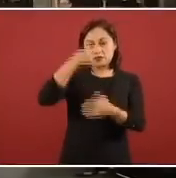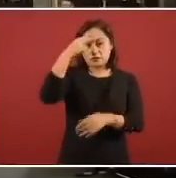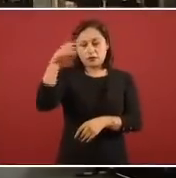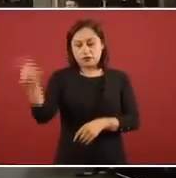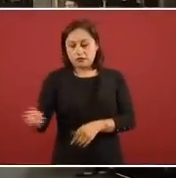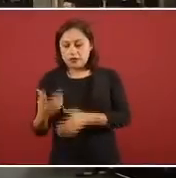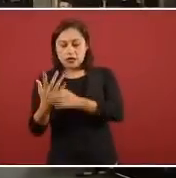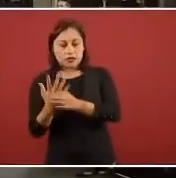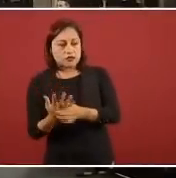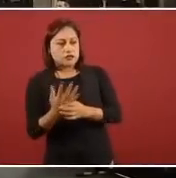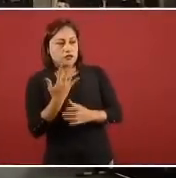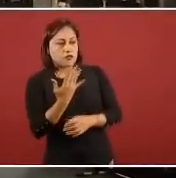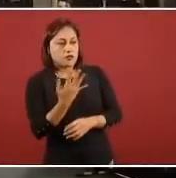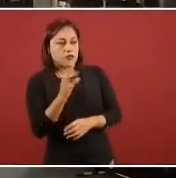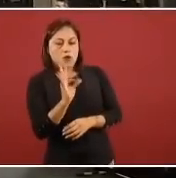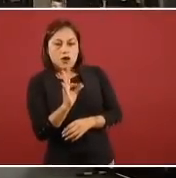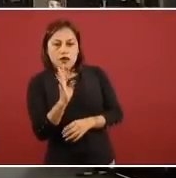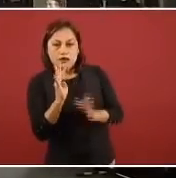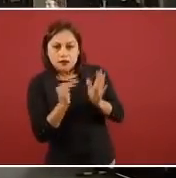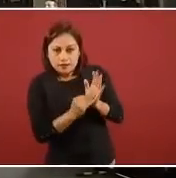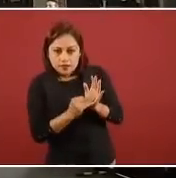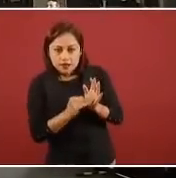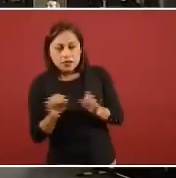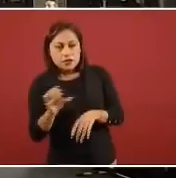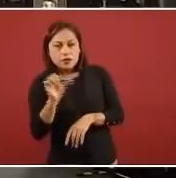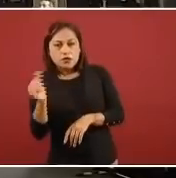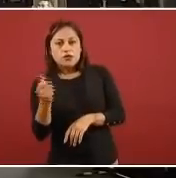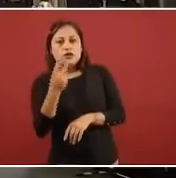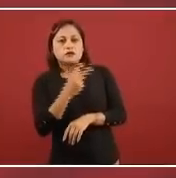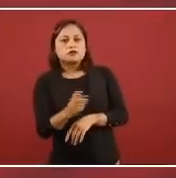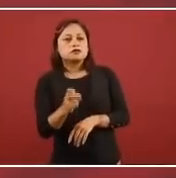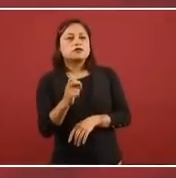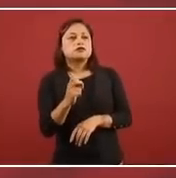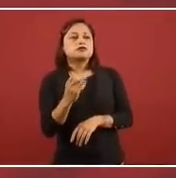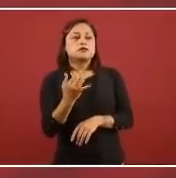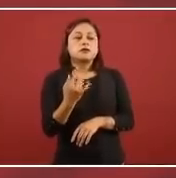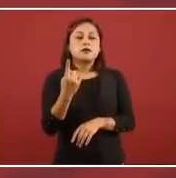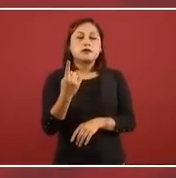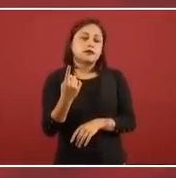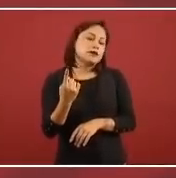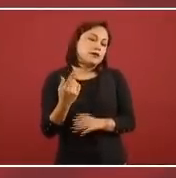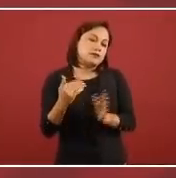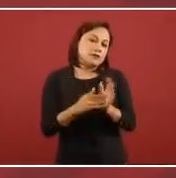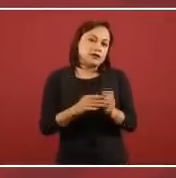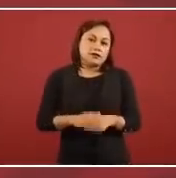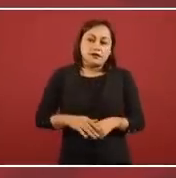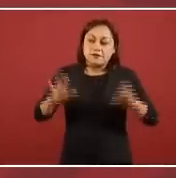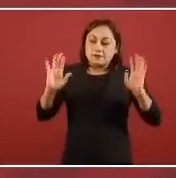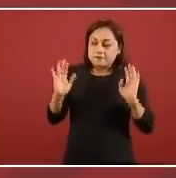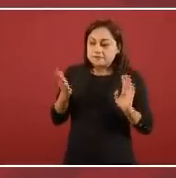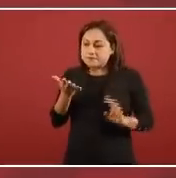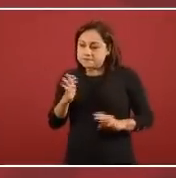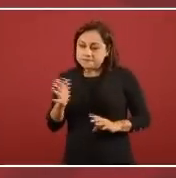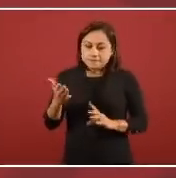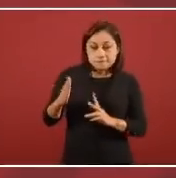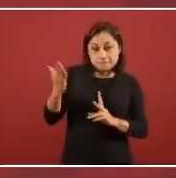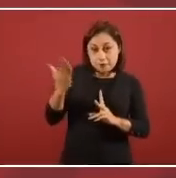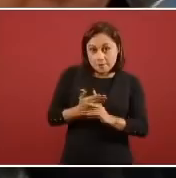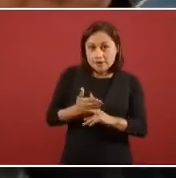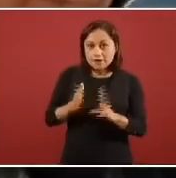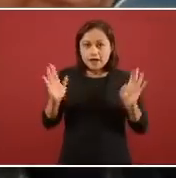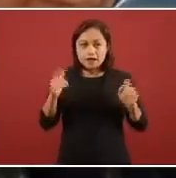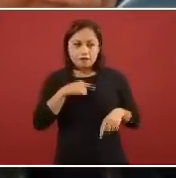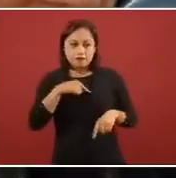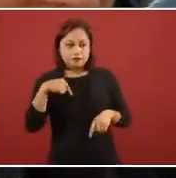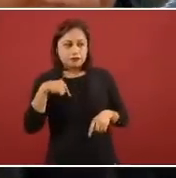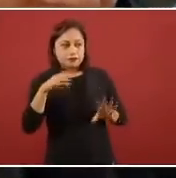de 250 mil. Pues déjenlo a la mitad. O sea, tanteamos. Sí.